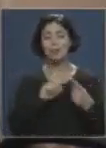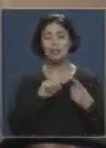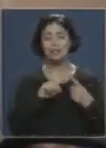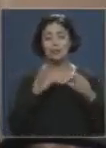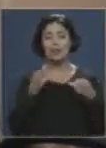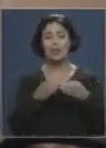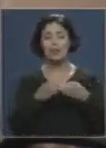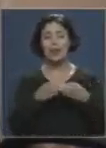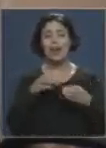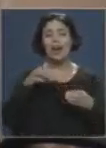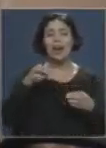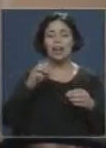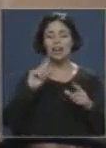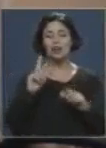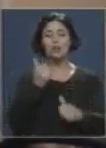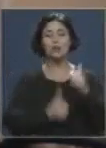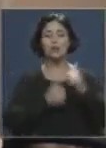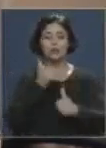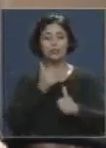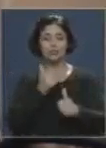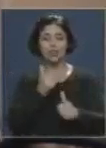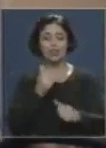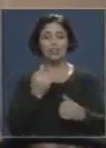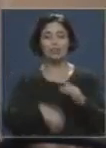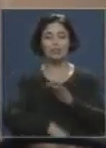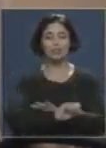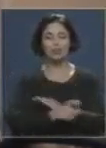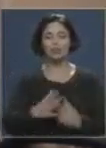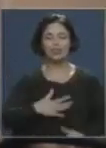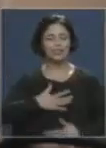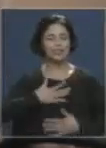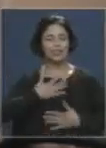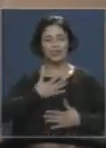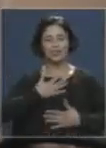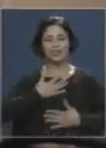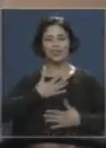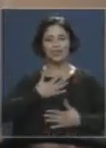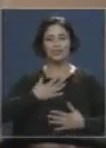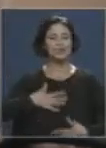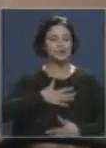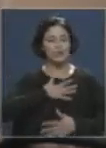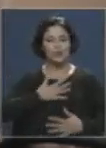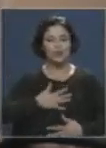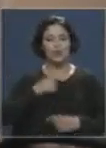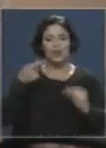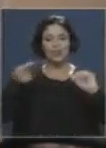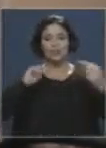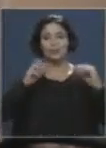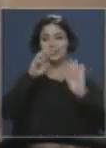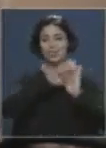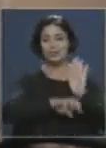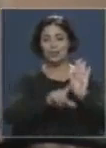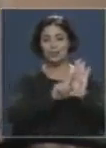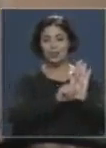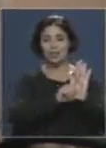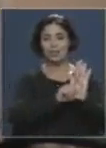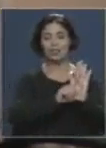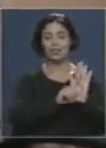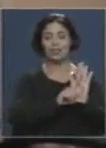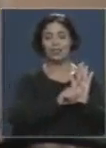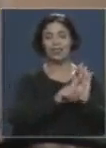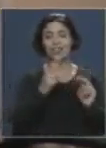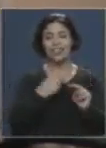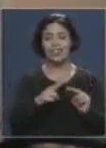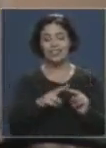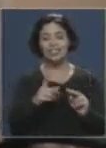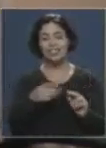Por lo tanto, me siento plenamente complacido, ¿no es cierto?, con la discusión de este proyecto de ley, que lo que